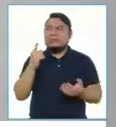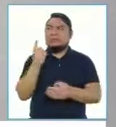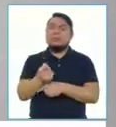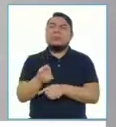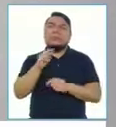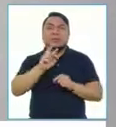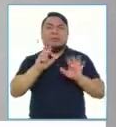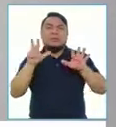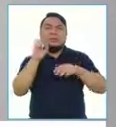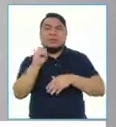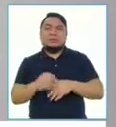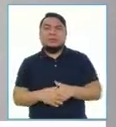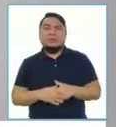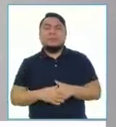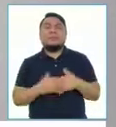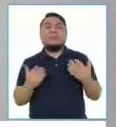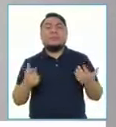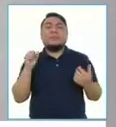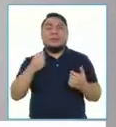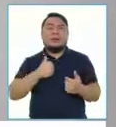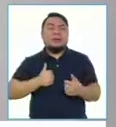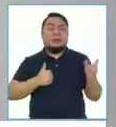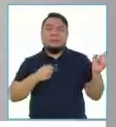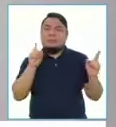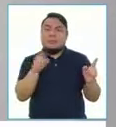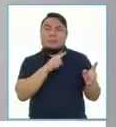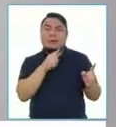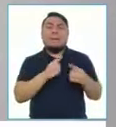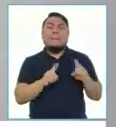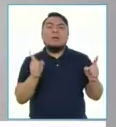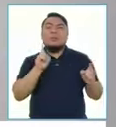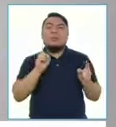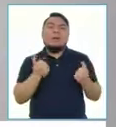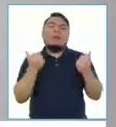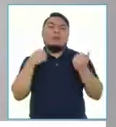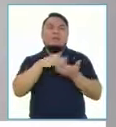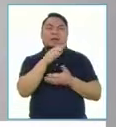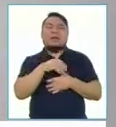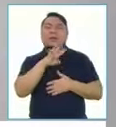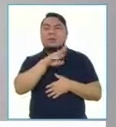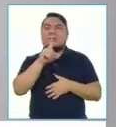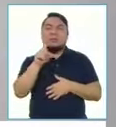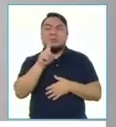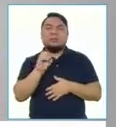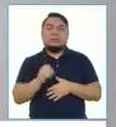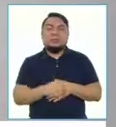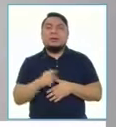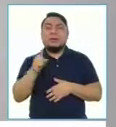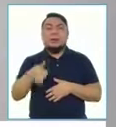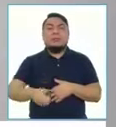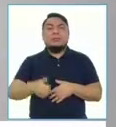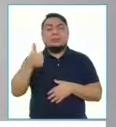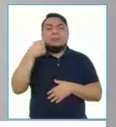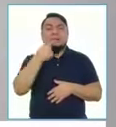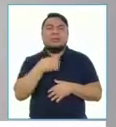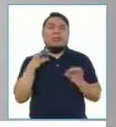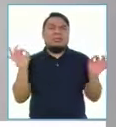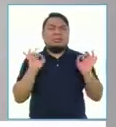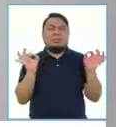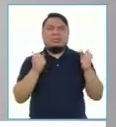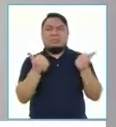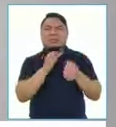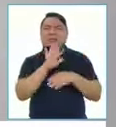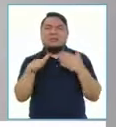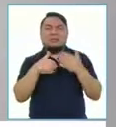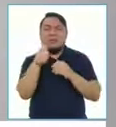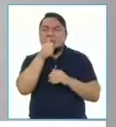Un 28%. ¿Es una conducta incorrecta pero no es grave? 41%. ¿El presidente no ha cometido ninguna falta? ¿Todo